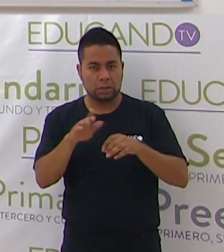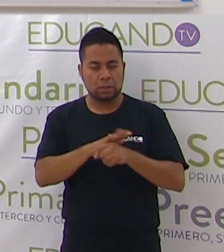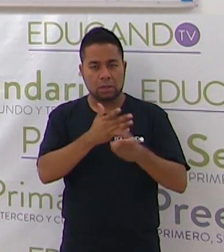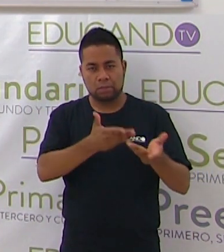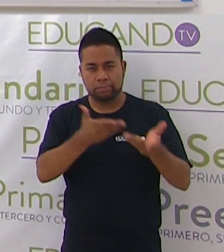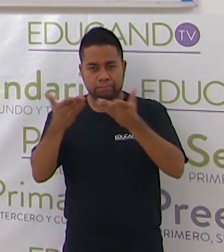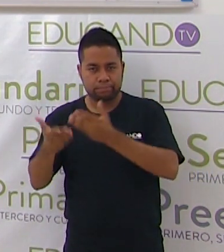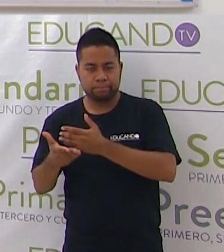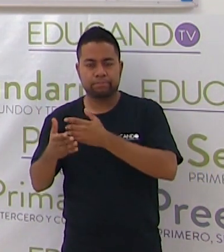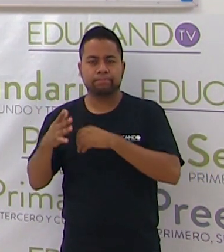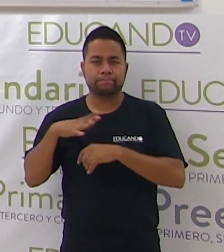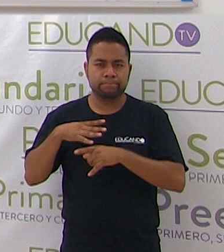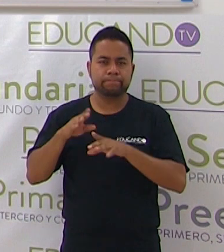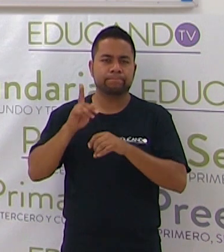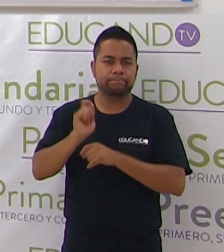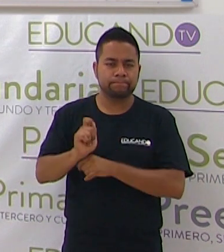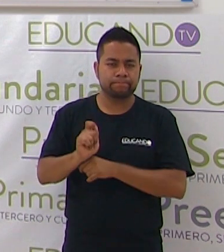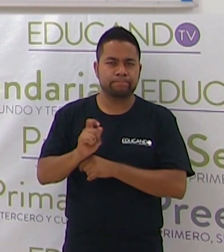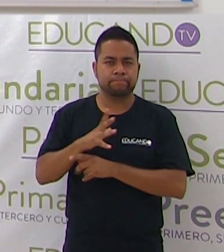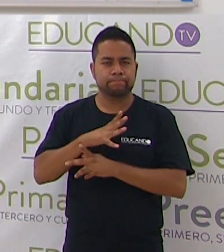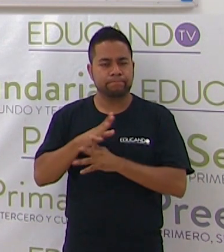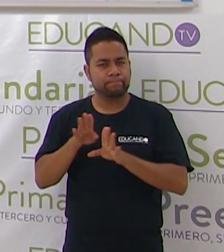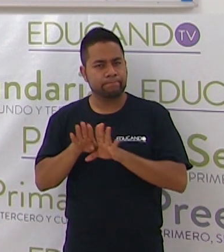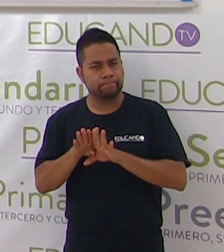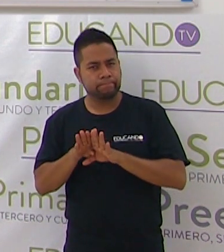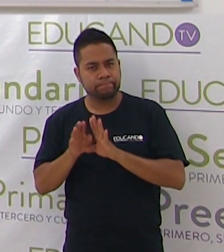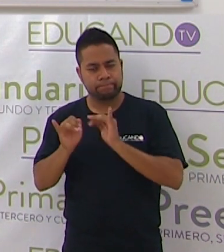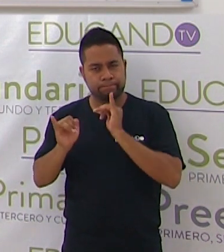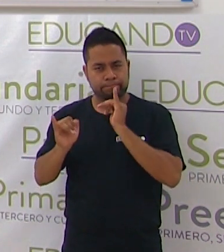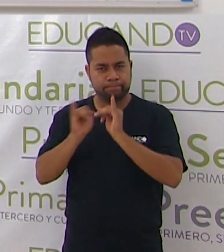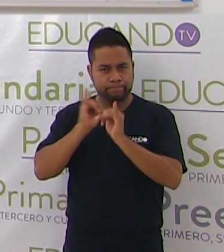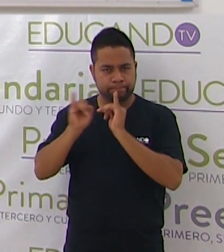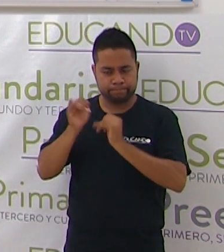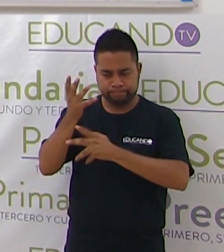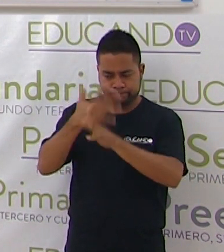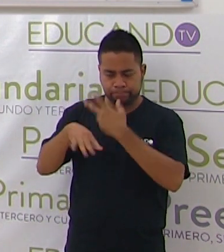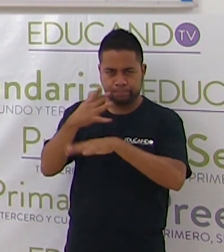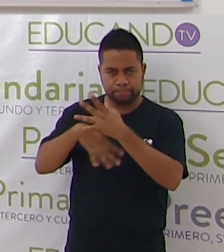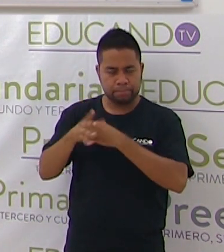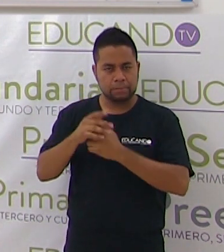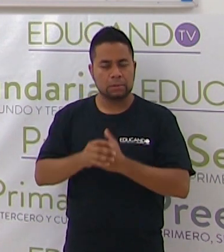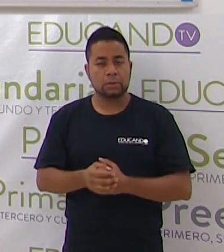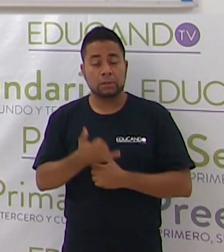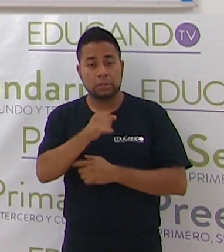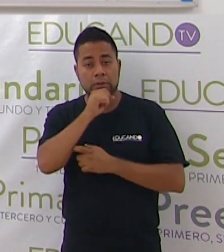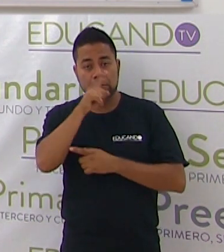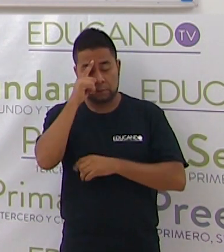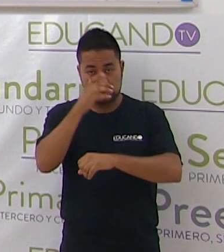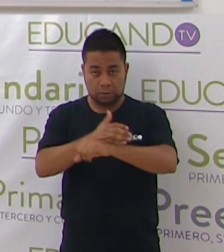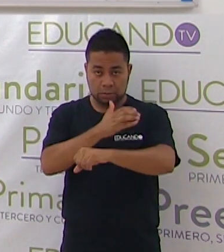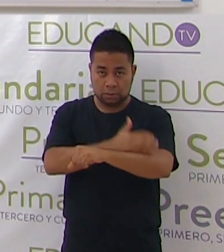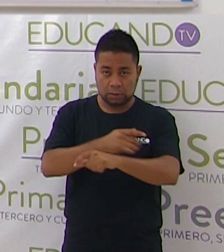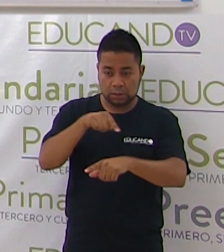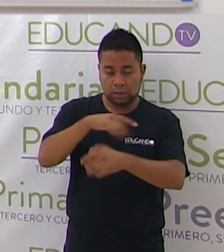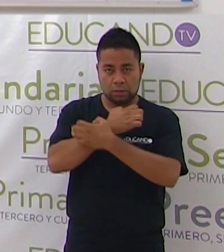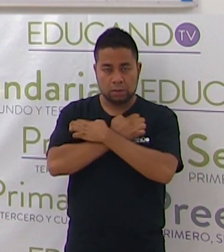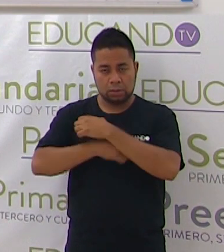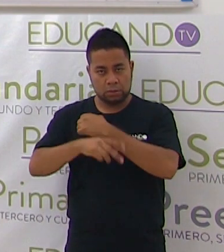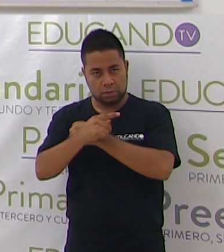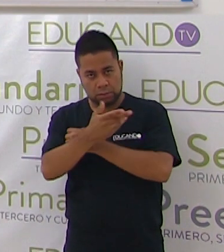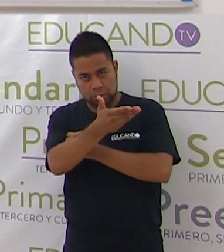está haciendo la interpretación. Y también a mis compañeros de Educando